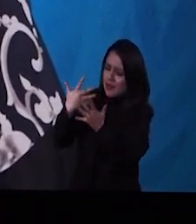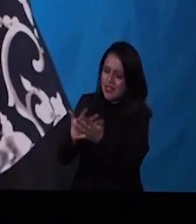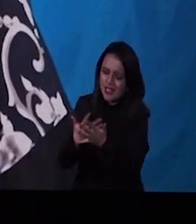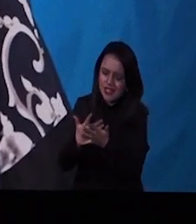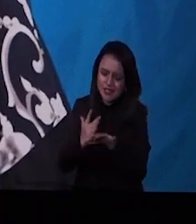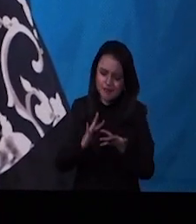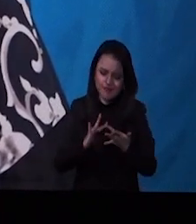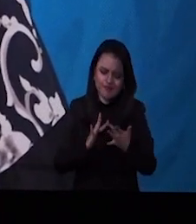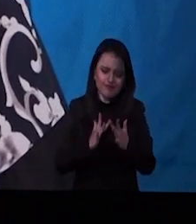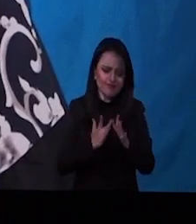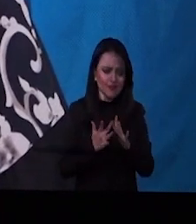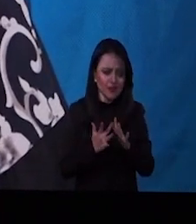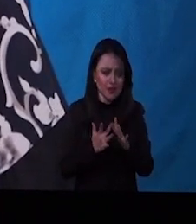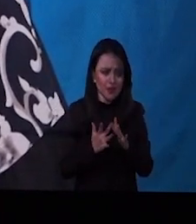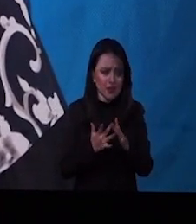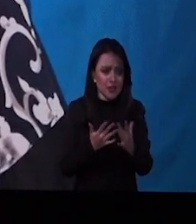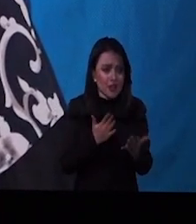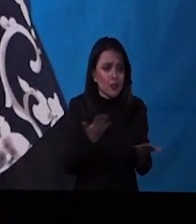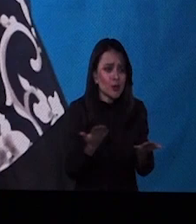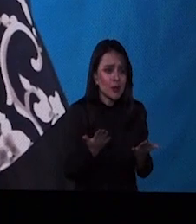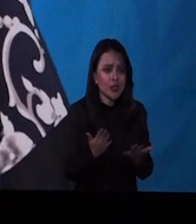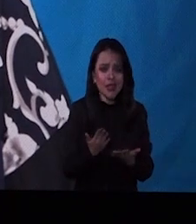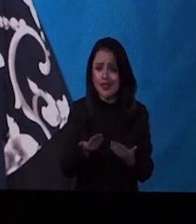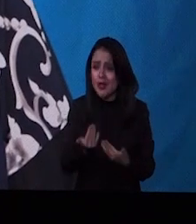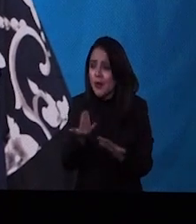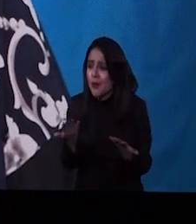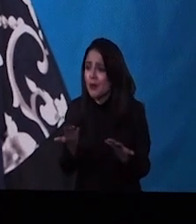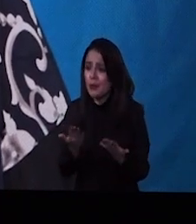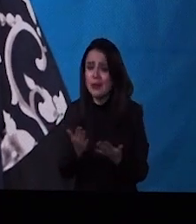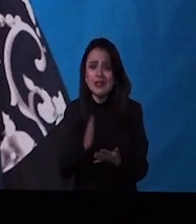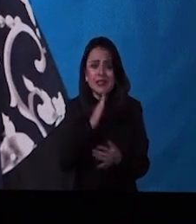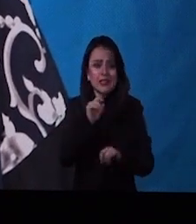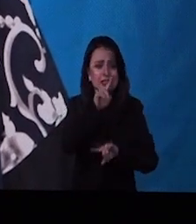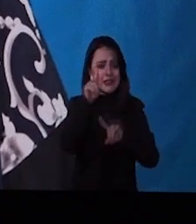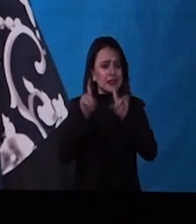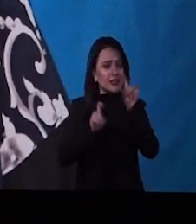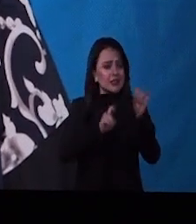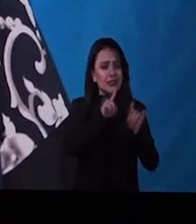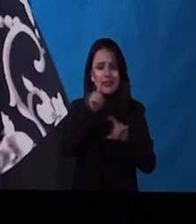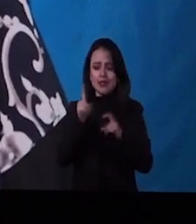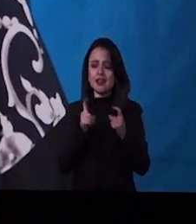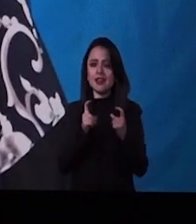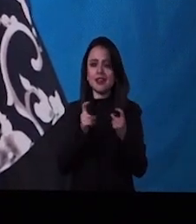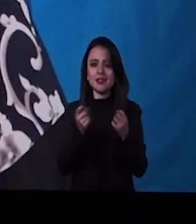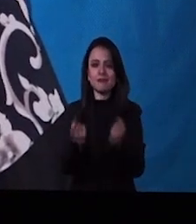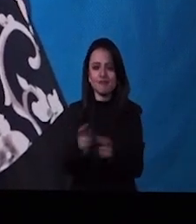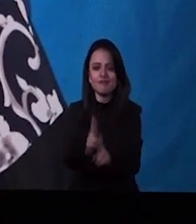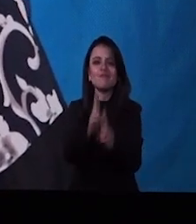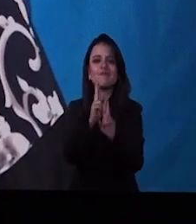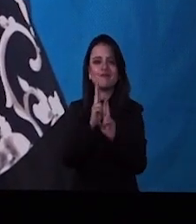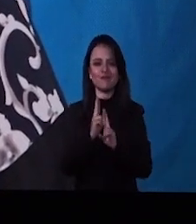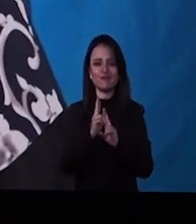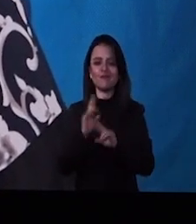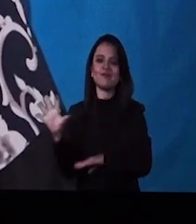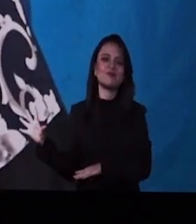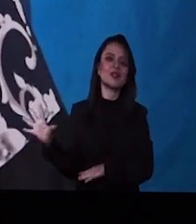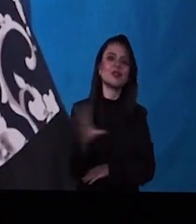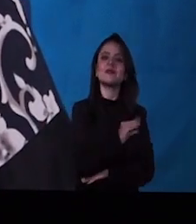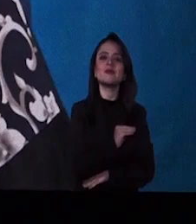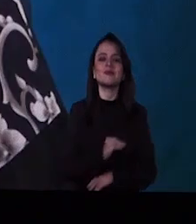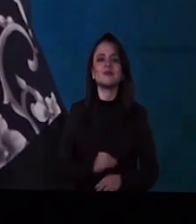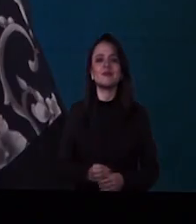a unir las piezas que la sociedad colombiana necesita para avanzar hacia la construcción de un futuro de paz para todas y